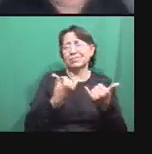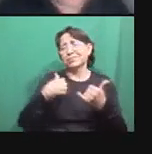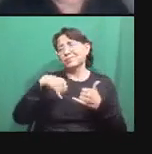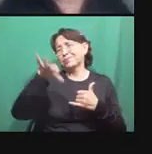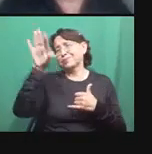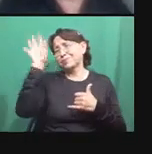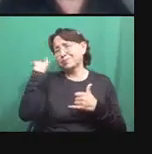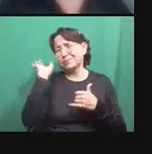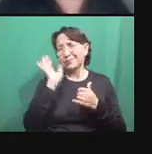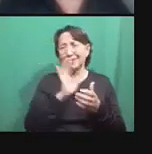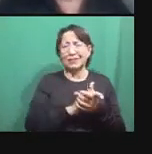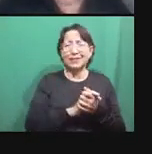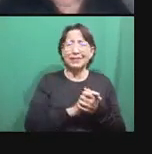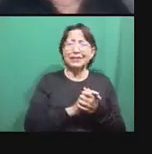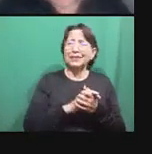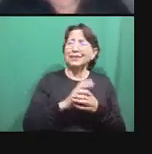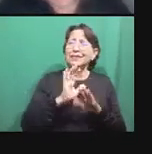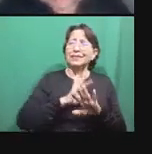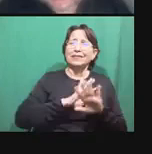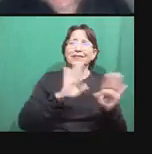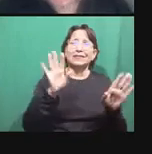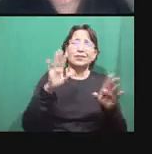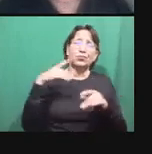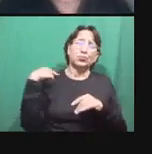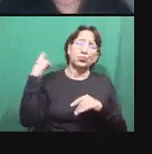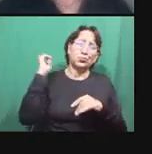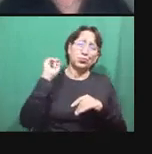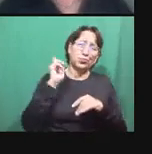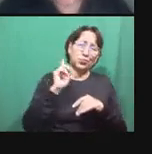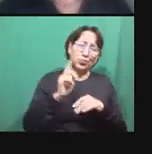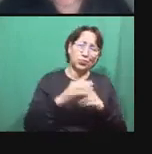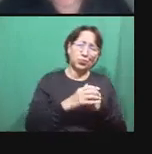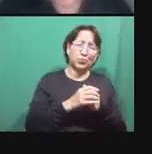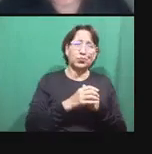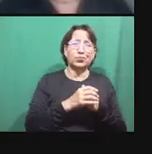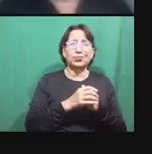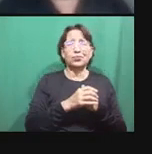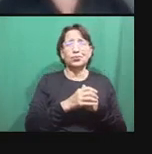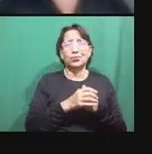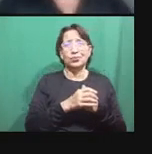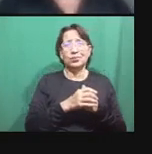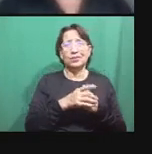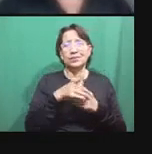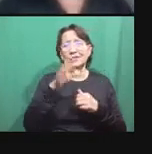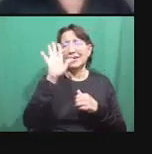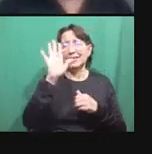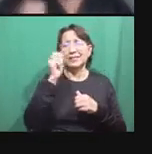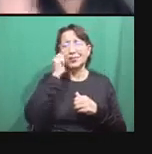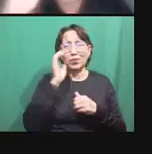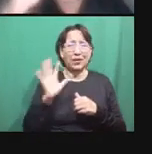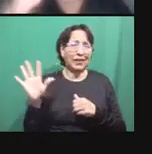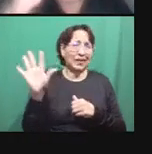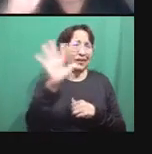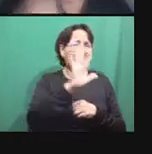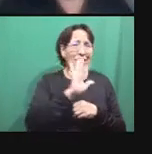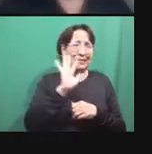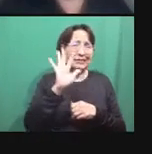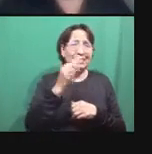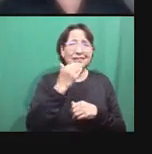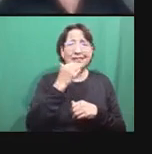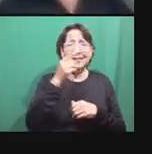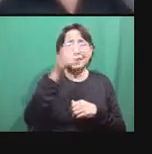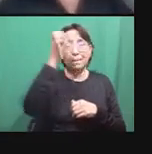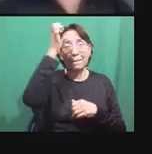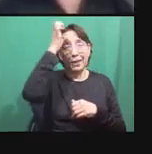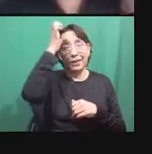todo lo que se considera como patrimonio material de, histórico de la humanidad. Por ejemplo, este caso de Soacha es